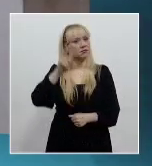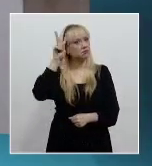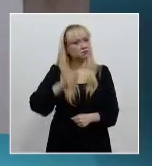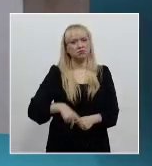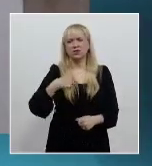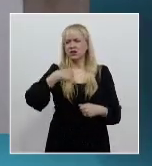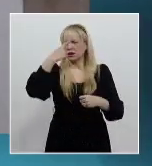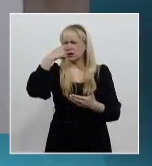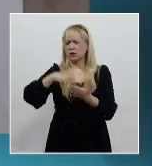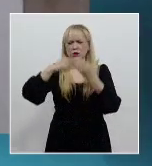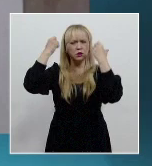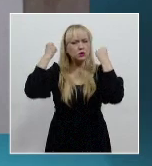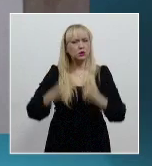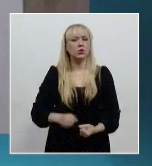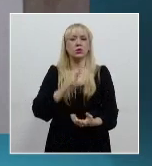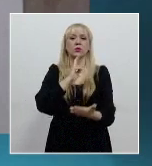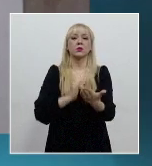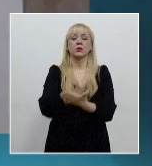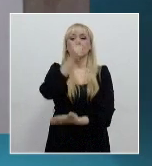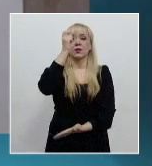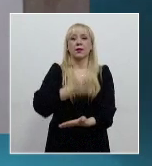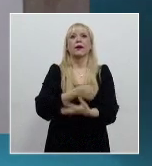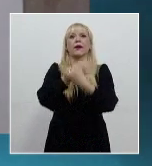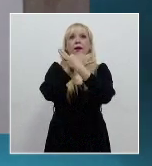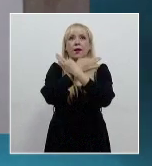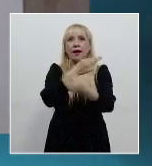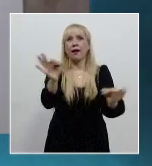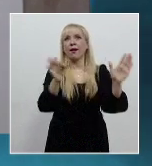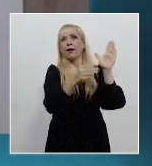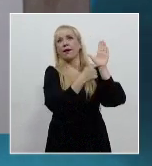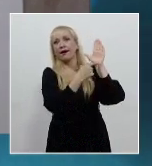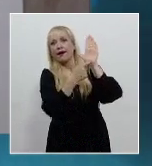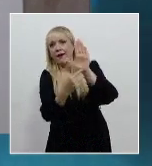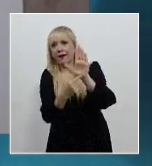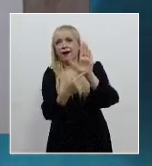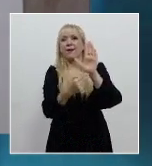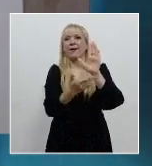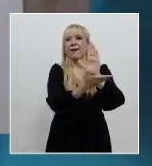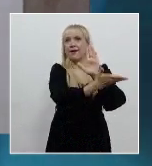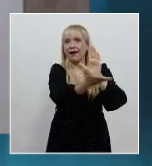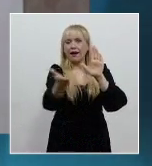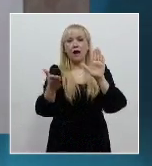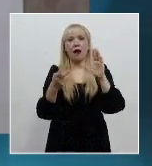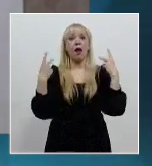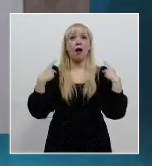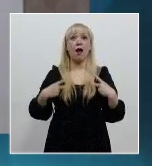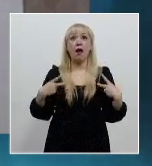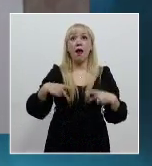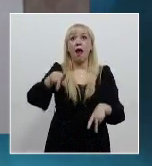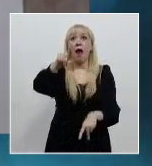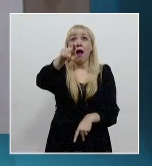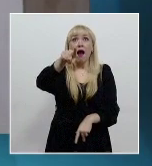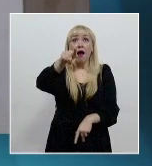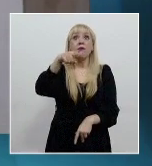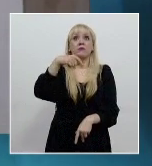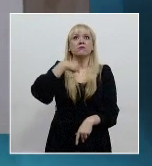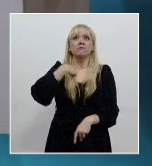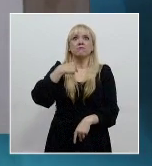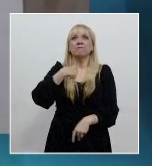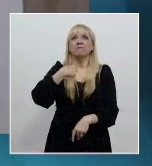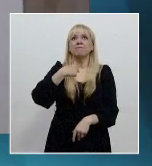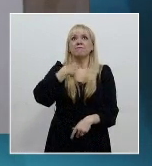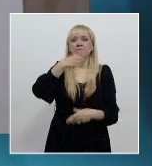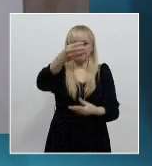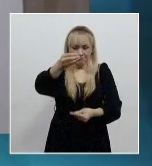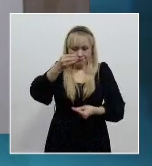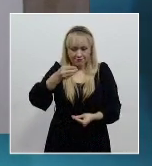medida de que esas decisiones se conozcan, se difundan, se las apropie la sociedad, vamos a tener una